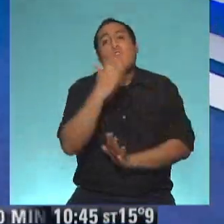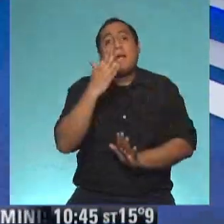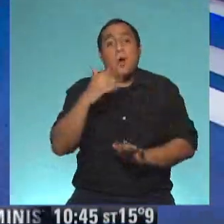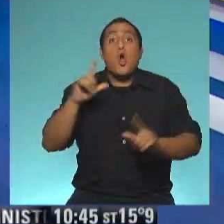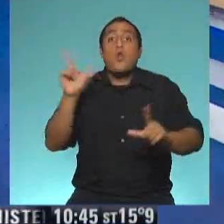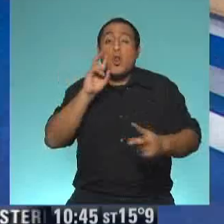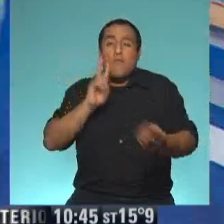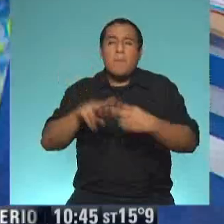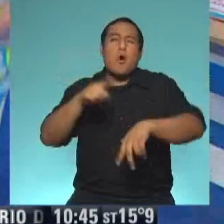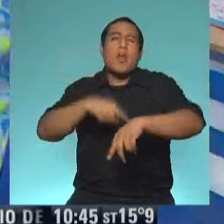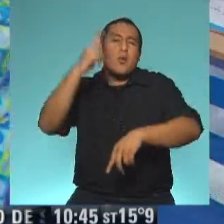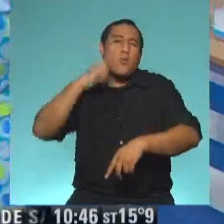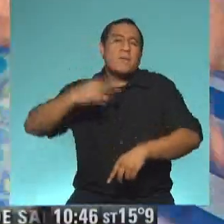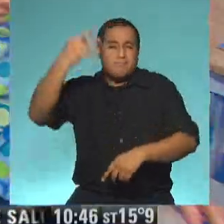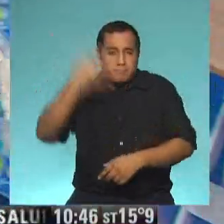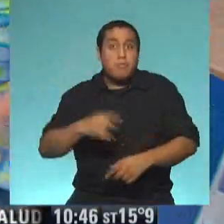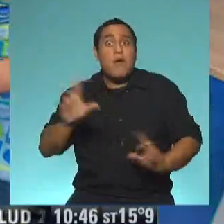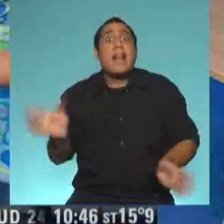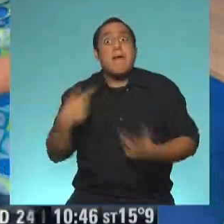el lunes a las 9 de la mañana puntual